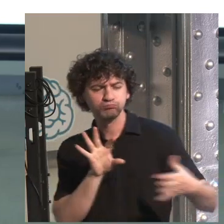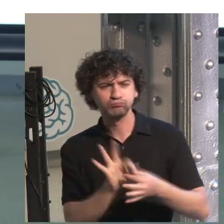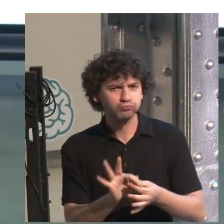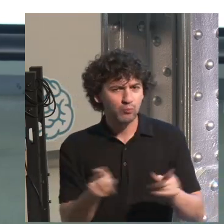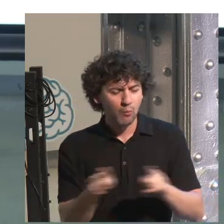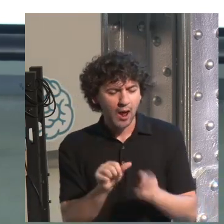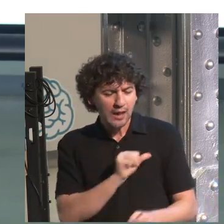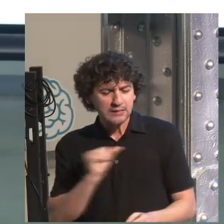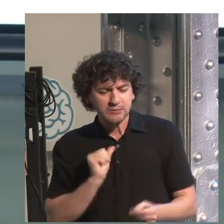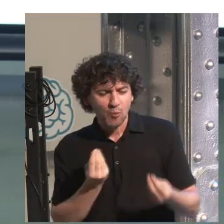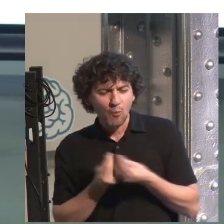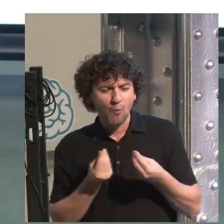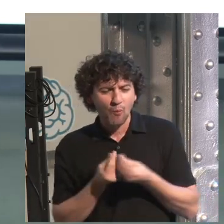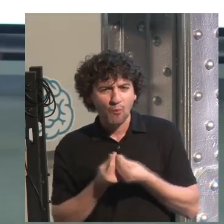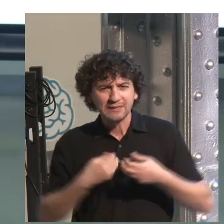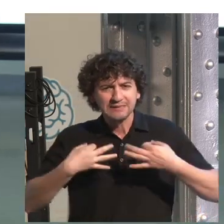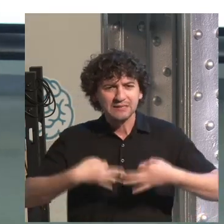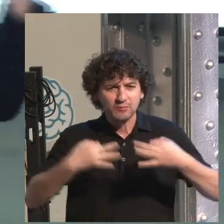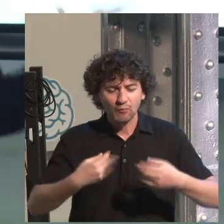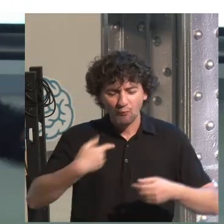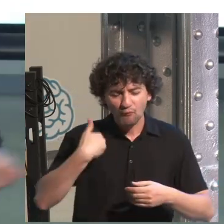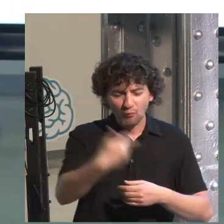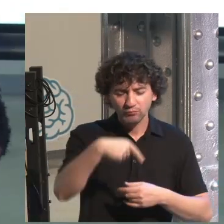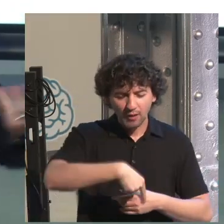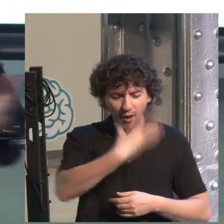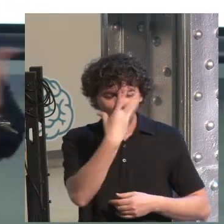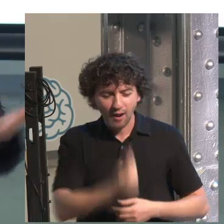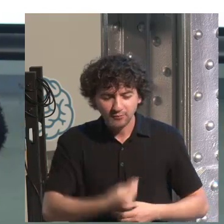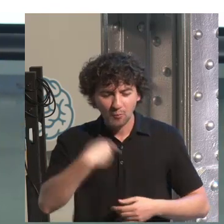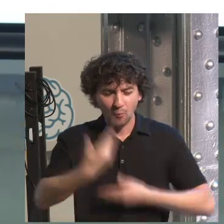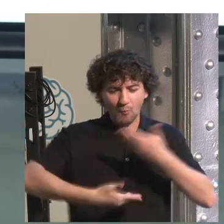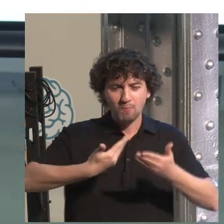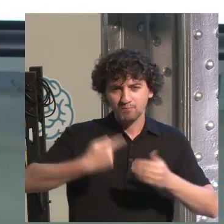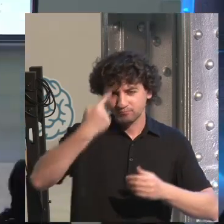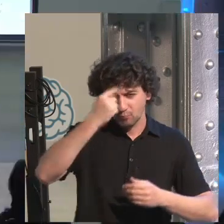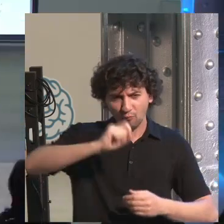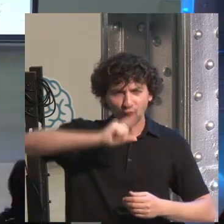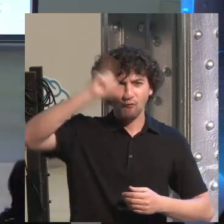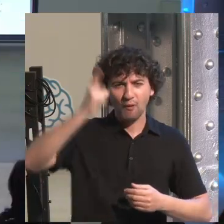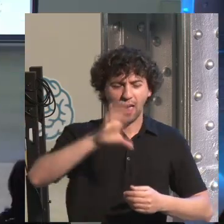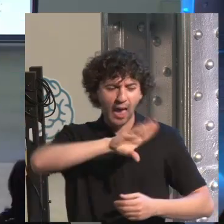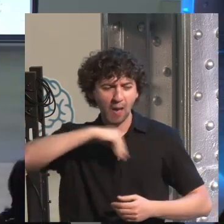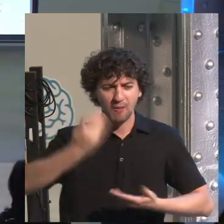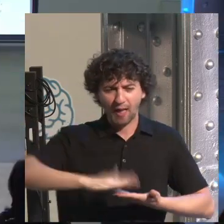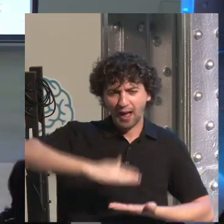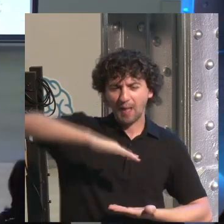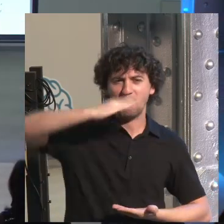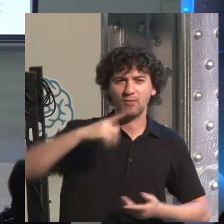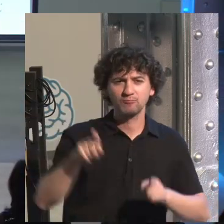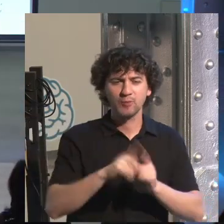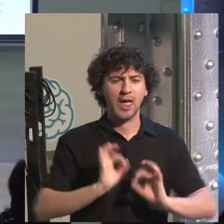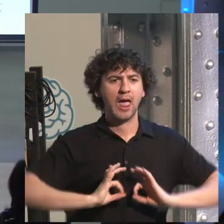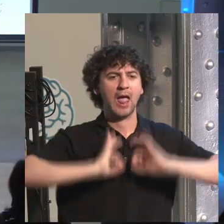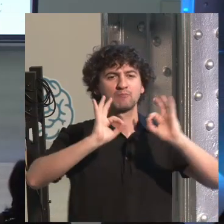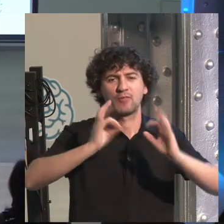tecnología que estará dentro de nosotros, que nos entenderá, que nos aumentará, que cambiará nuestras habilidades o no, que nos dará habilidades